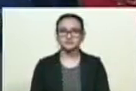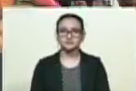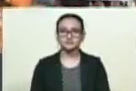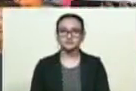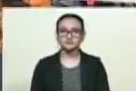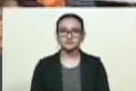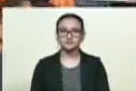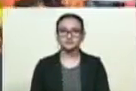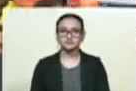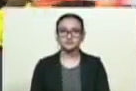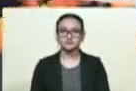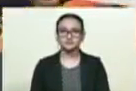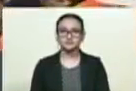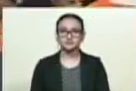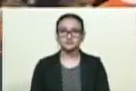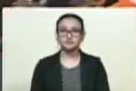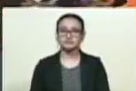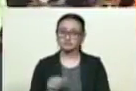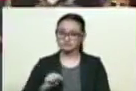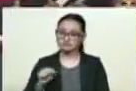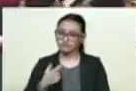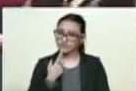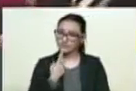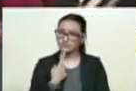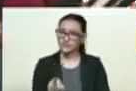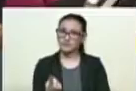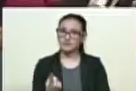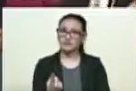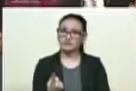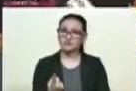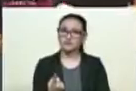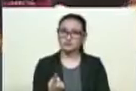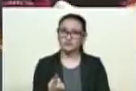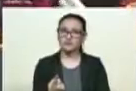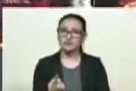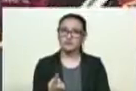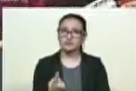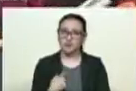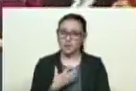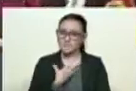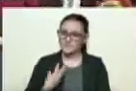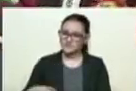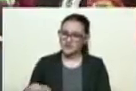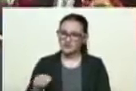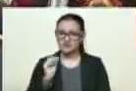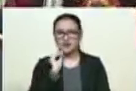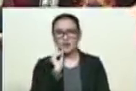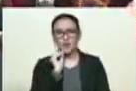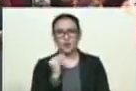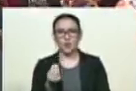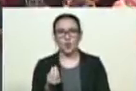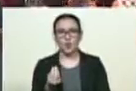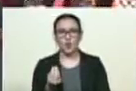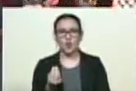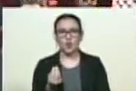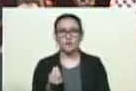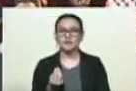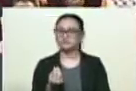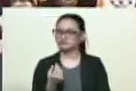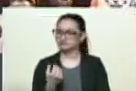Sí, se los digo, a ser el presidente joven como